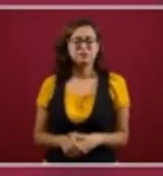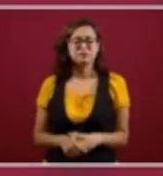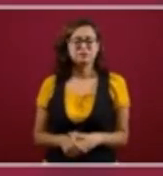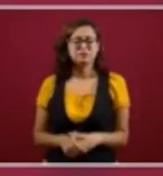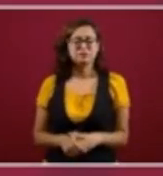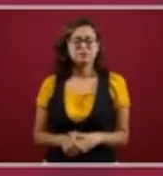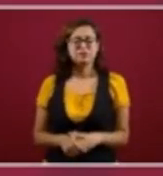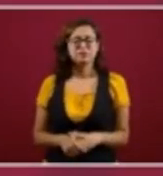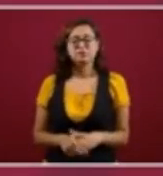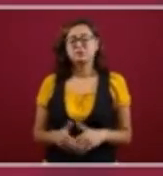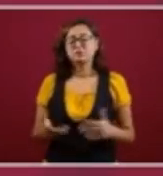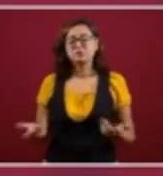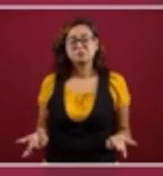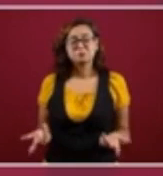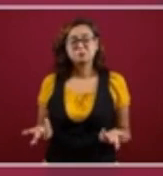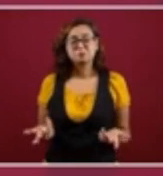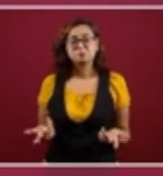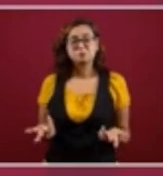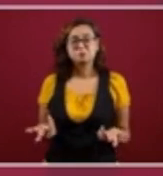la vía de ferrocarril